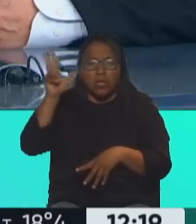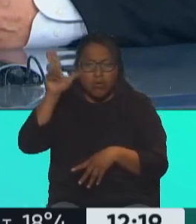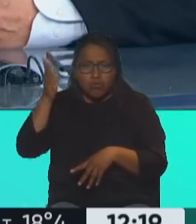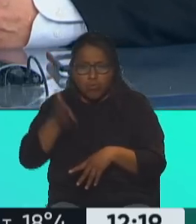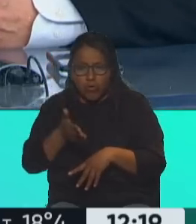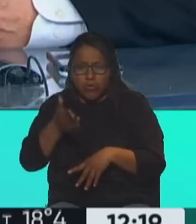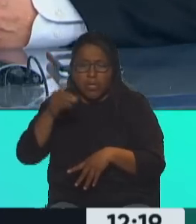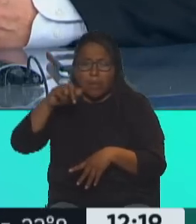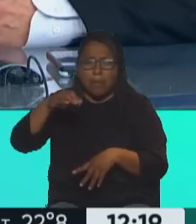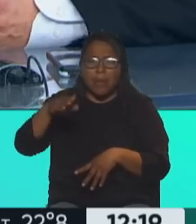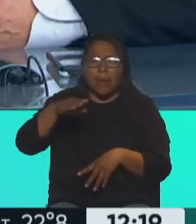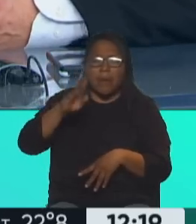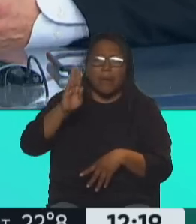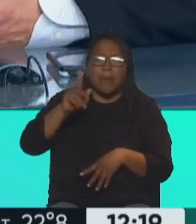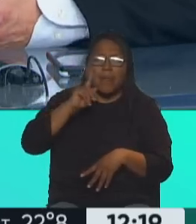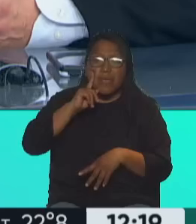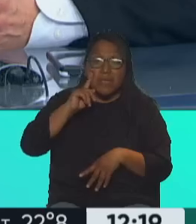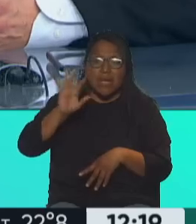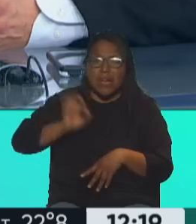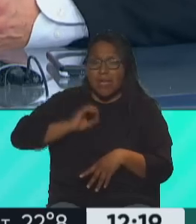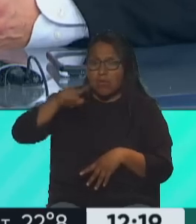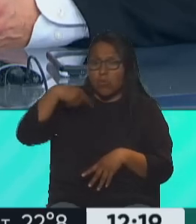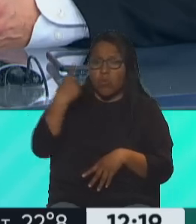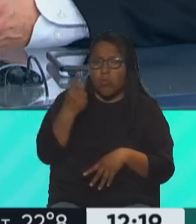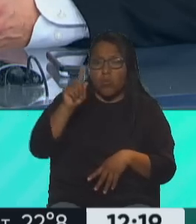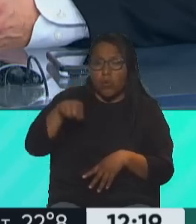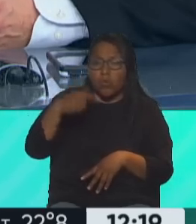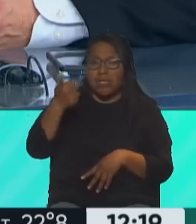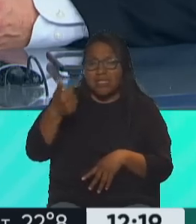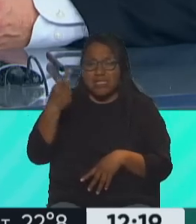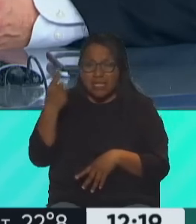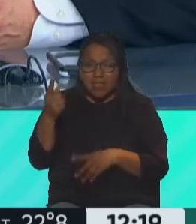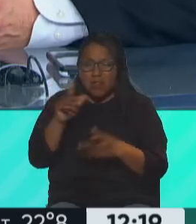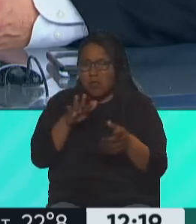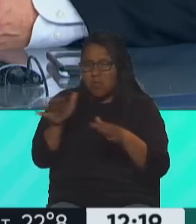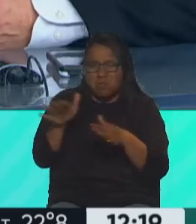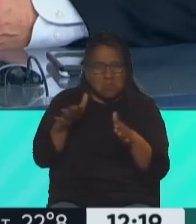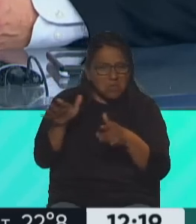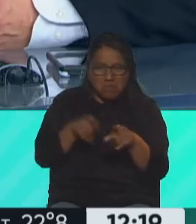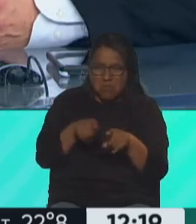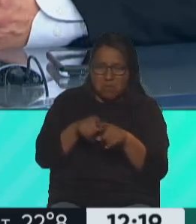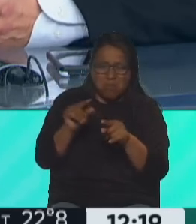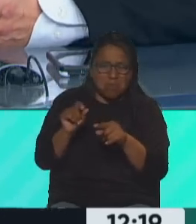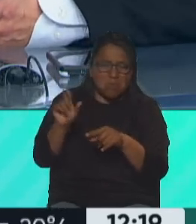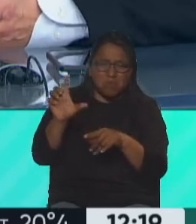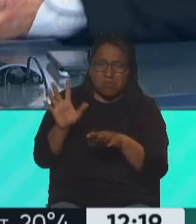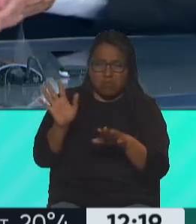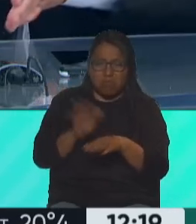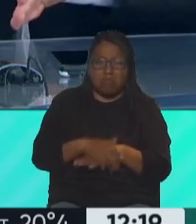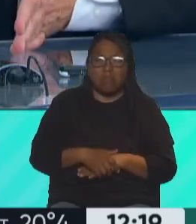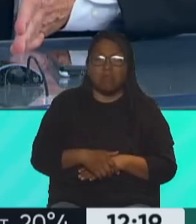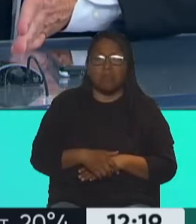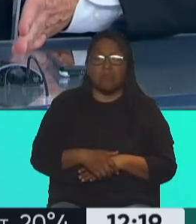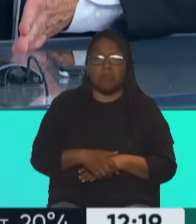1,58% del PBI y en el año que viene va a ser de 1,61%. Casi la misma, un poquitito más. Nada más que están tomando